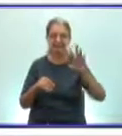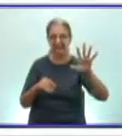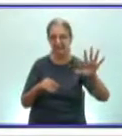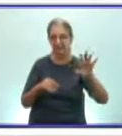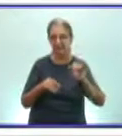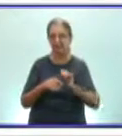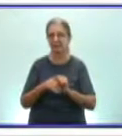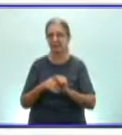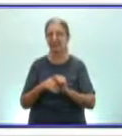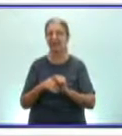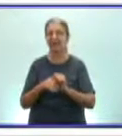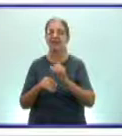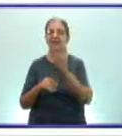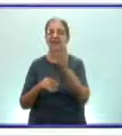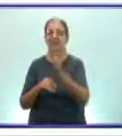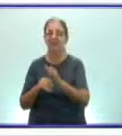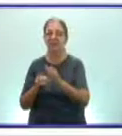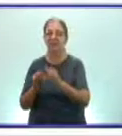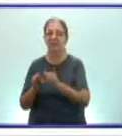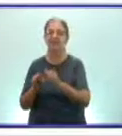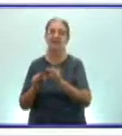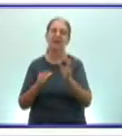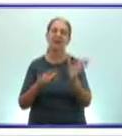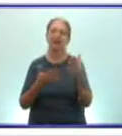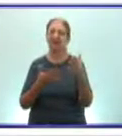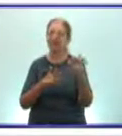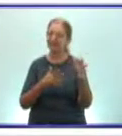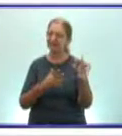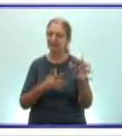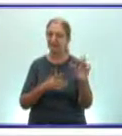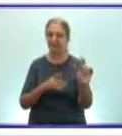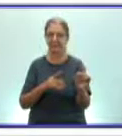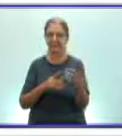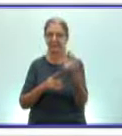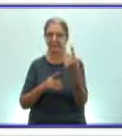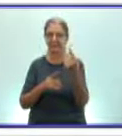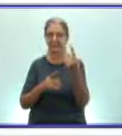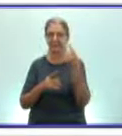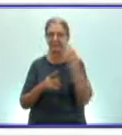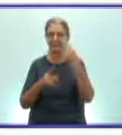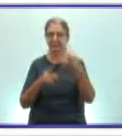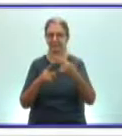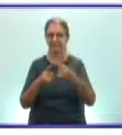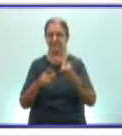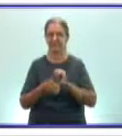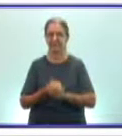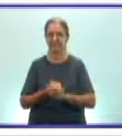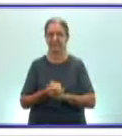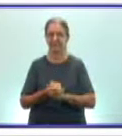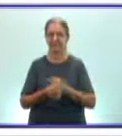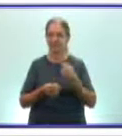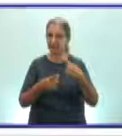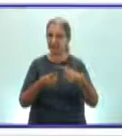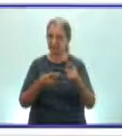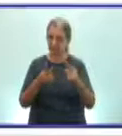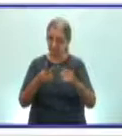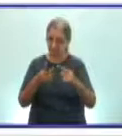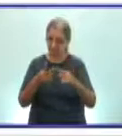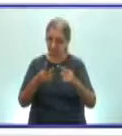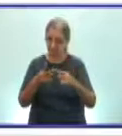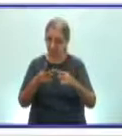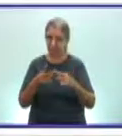0,25 la frecuencia relativa para el primer motivo. Para el otro